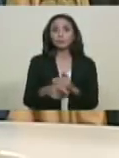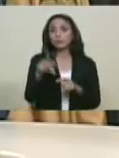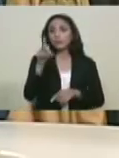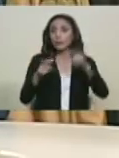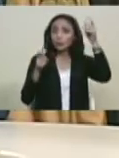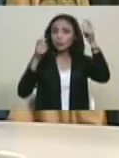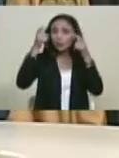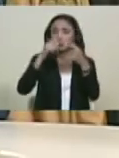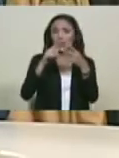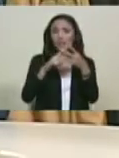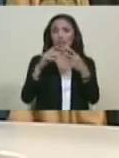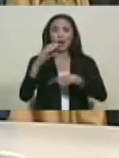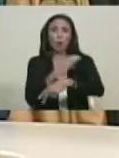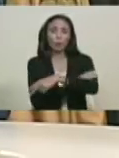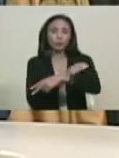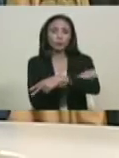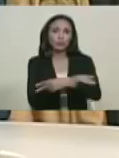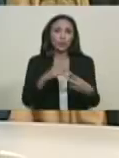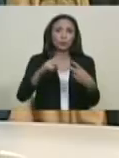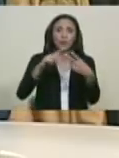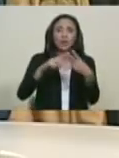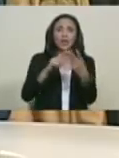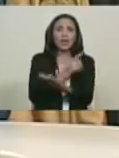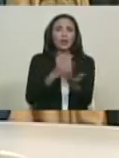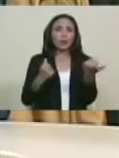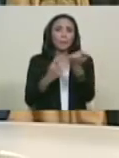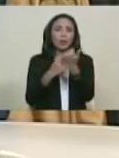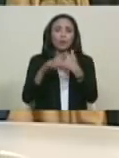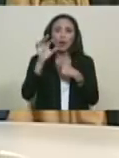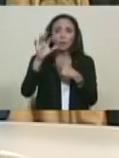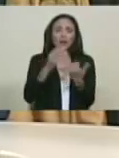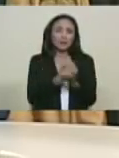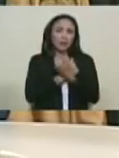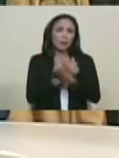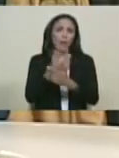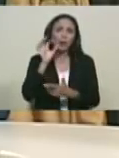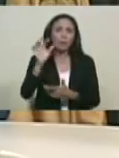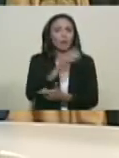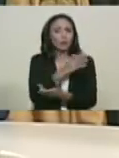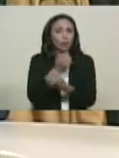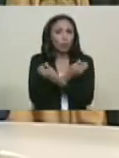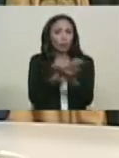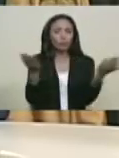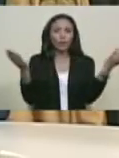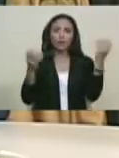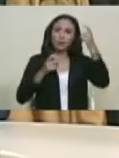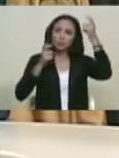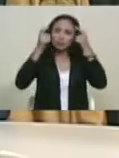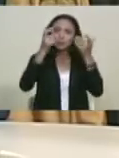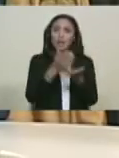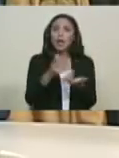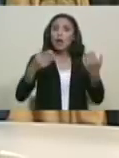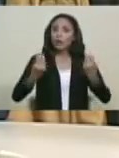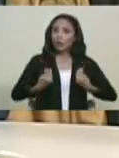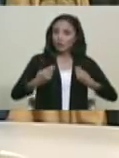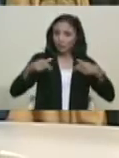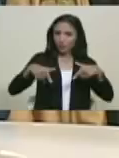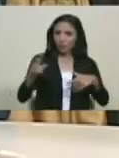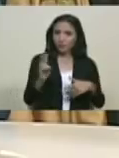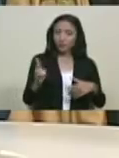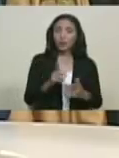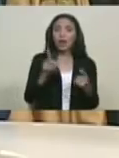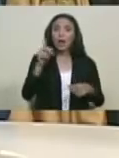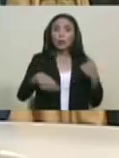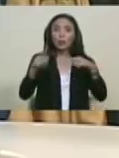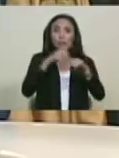los que no son chavistas los que son patriotas los que aman el país los que viven en venezuela los venezolanos que no